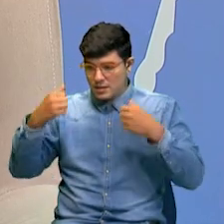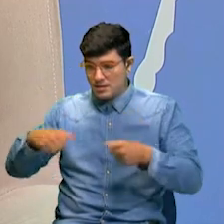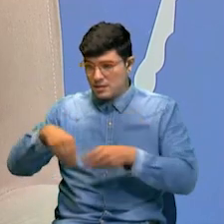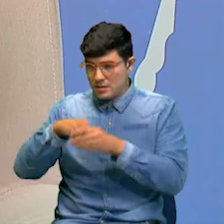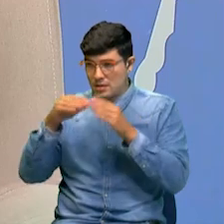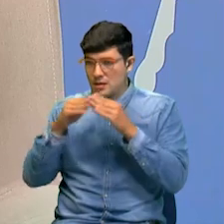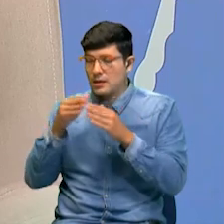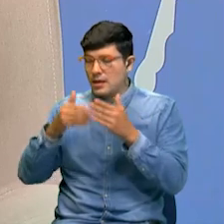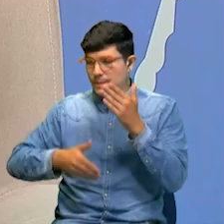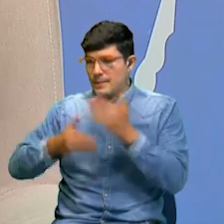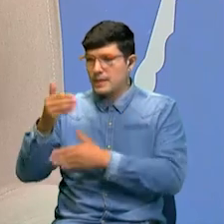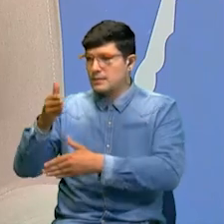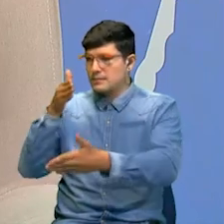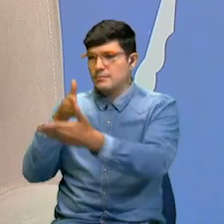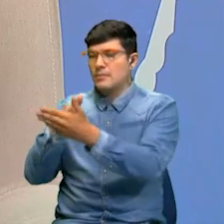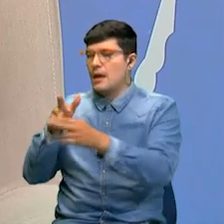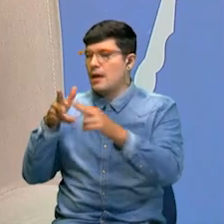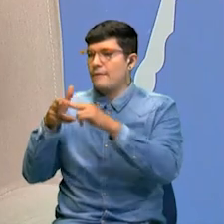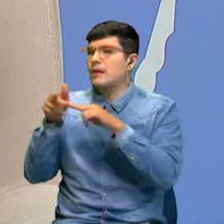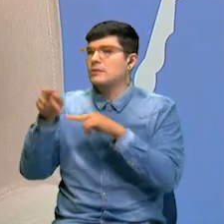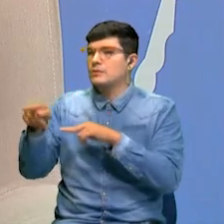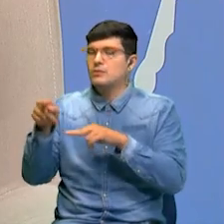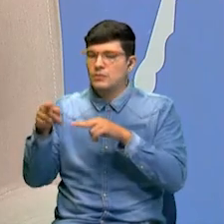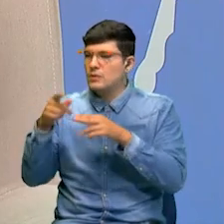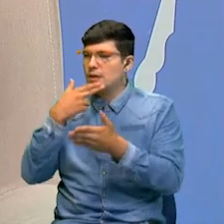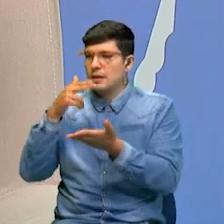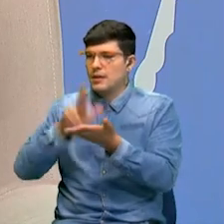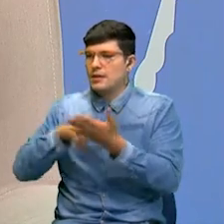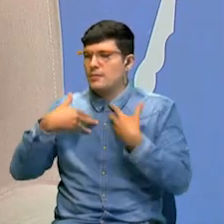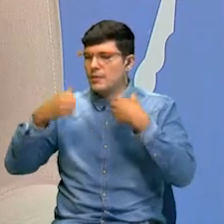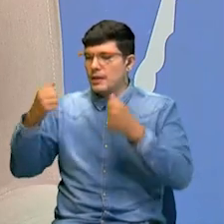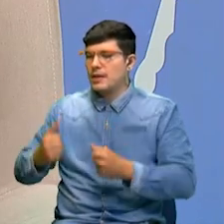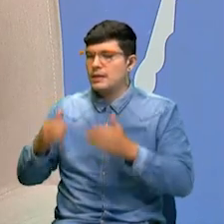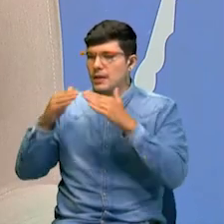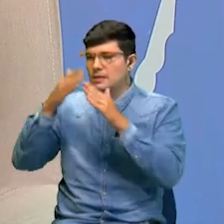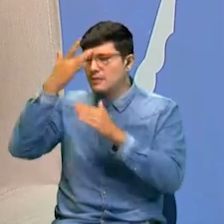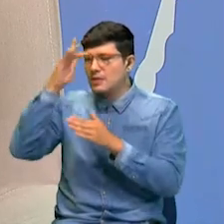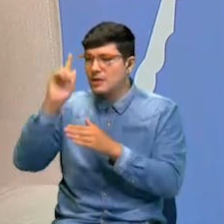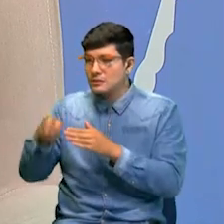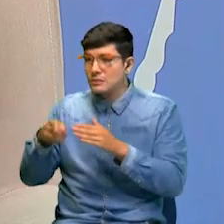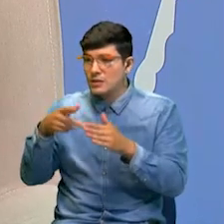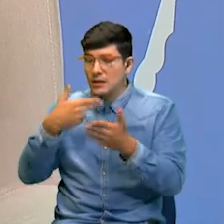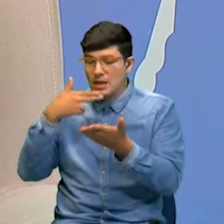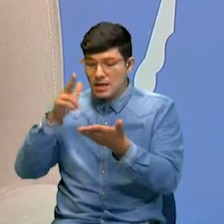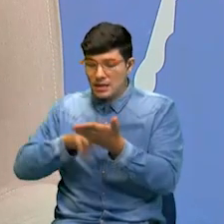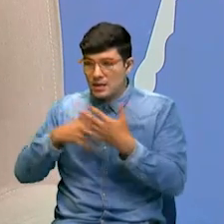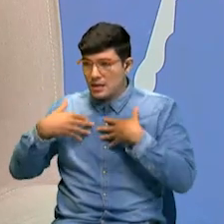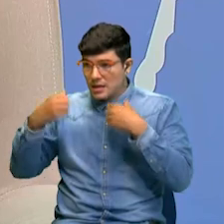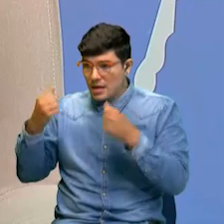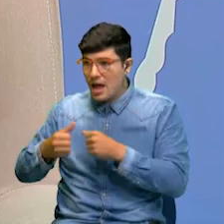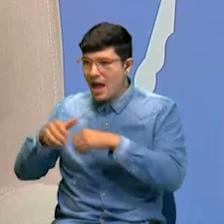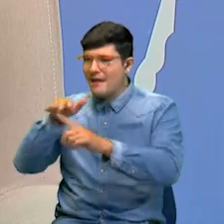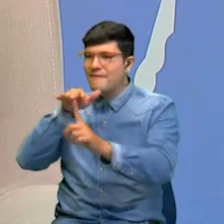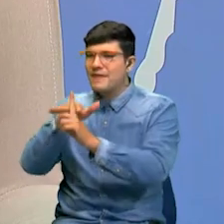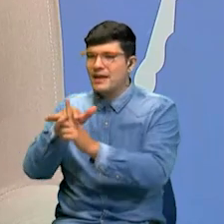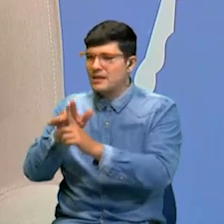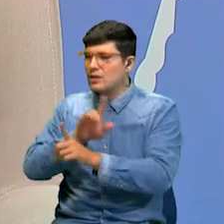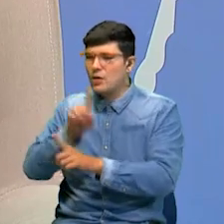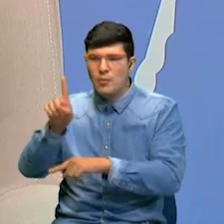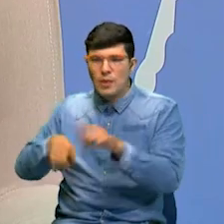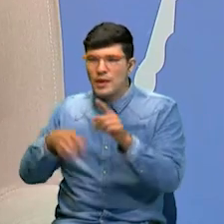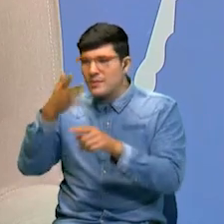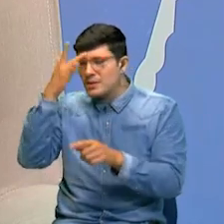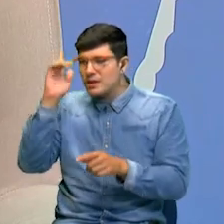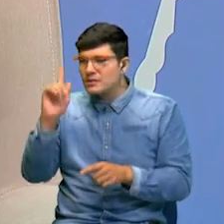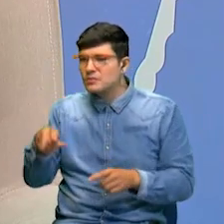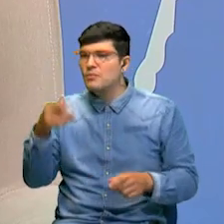una nulidad de esta escritura, teniendo en cuenta que esta escritura está viciada. ¿Por qué está viciada? Porque la señora tiene